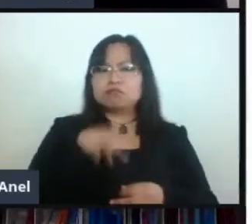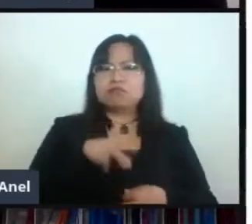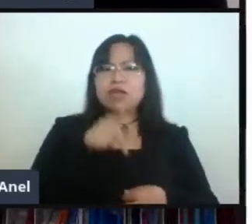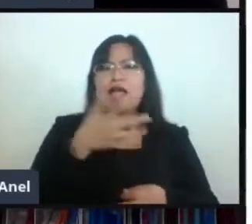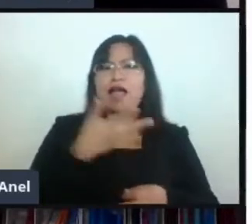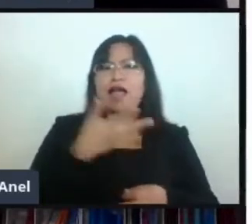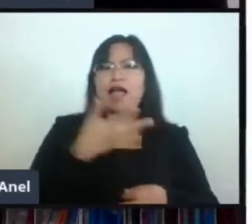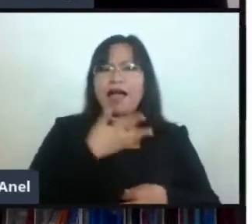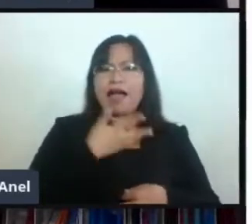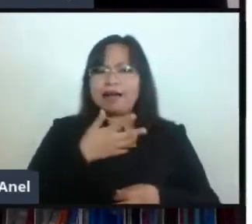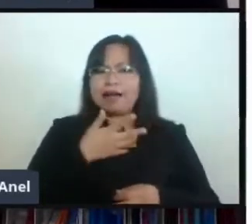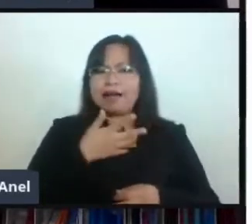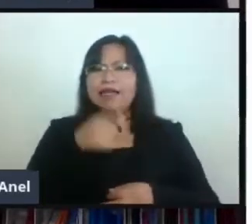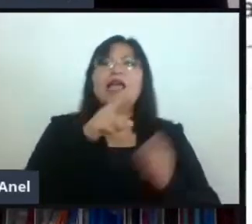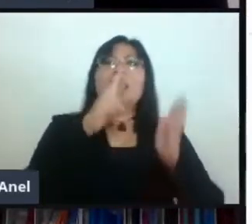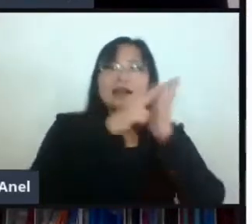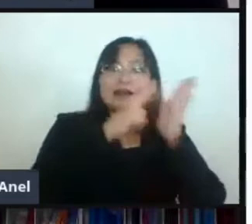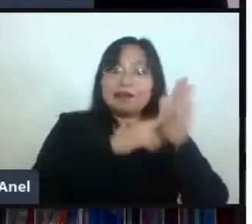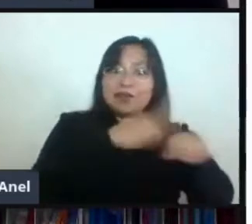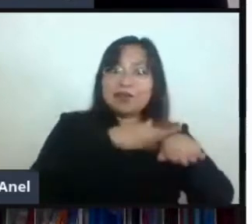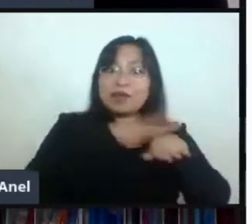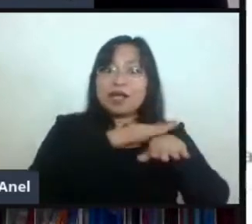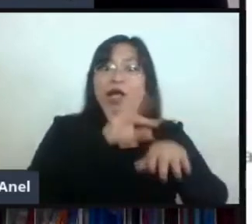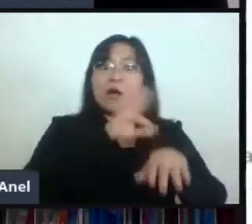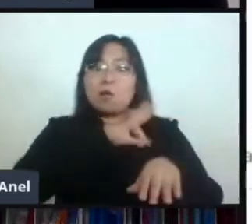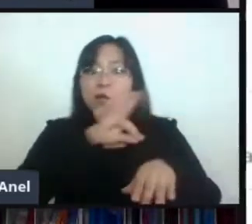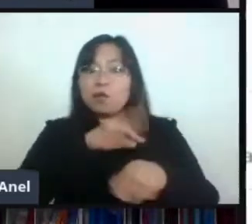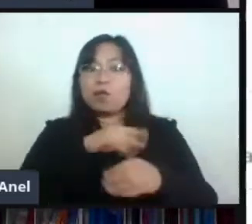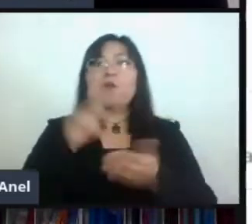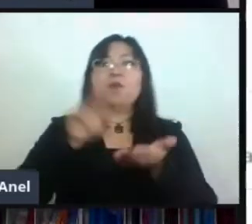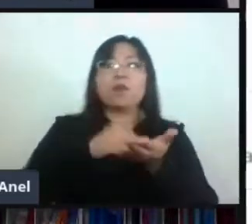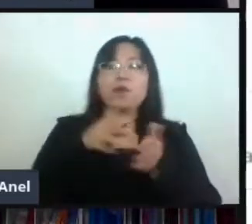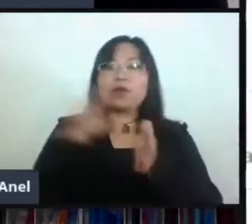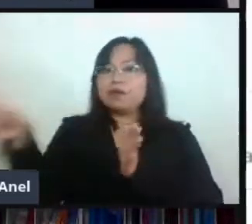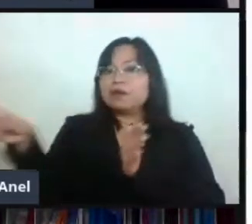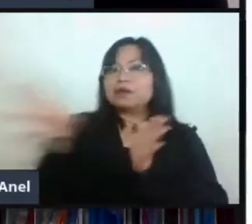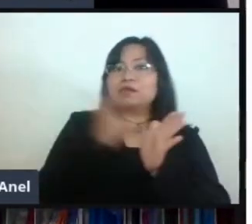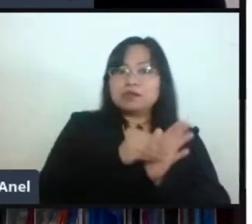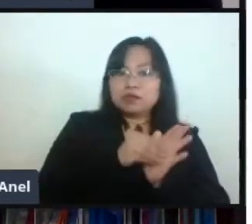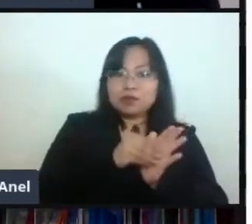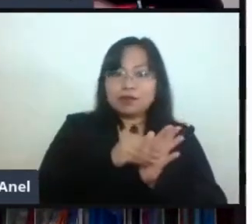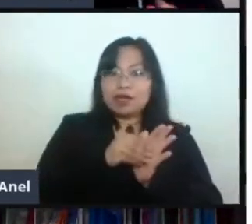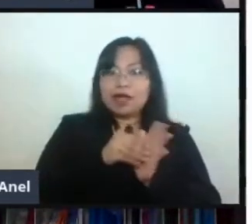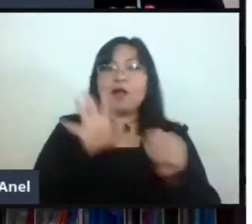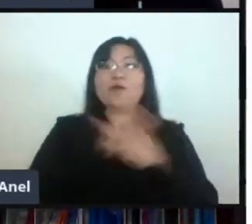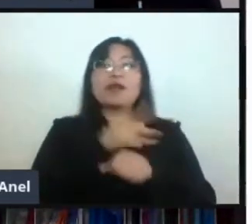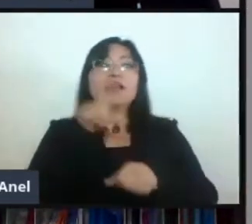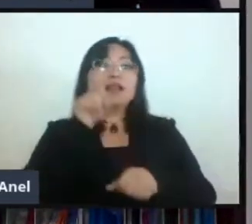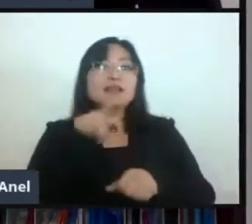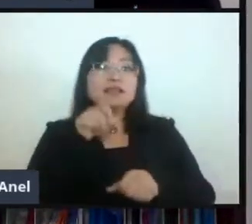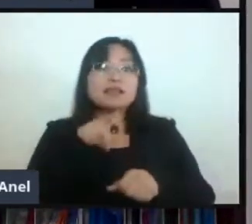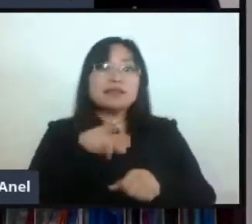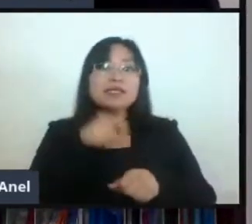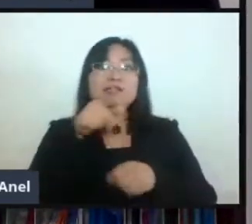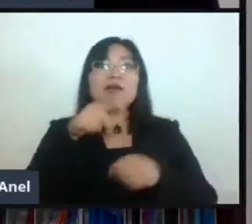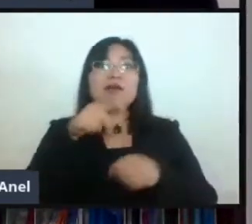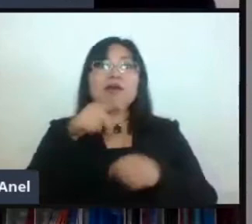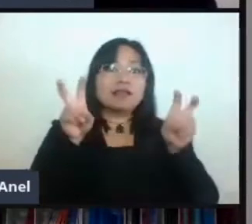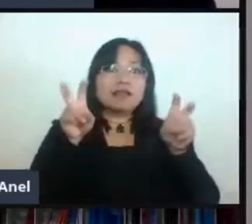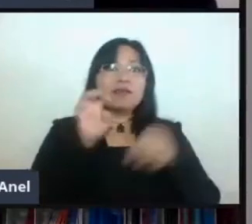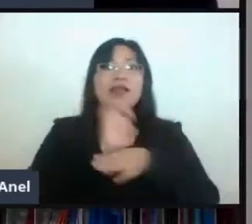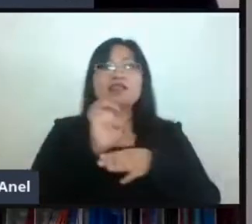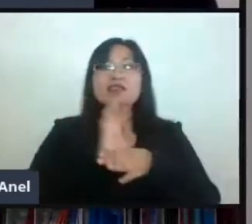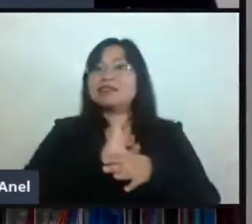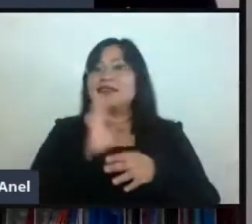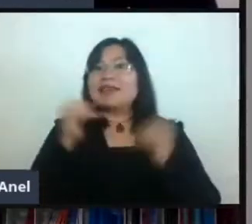Entonces voy a volver a utilizar, fíjense, ahora no voy a crear la rúbrica, sino que voy a volver a utilizar la que acabo de hacer.